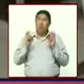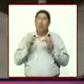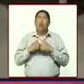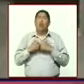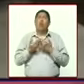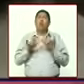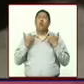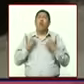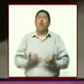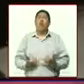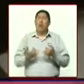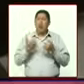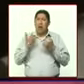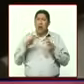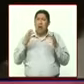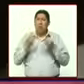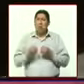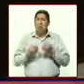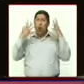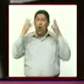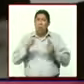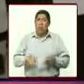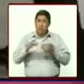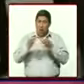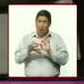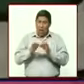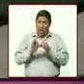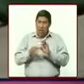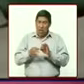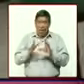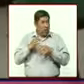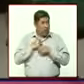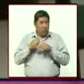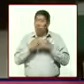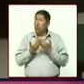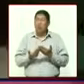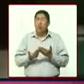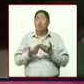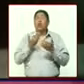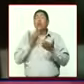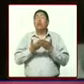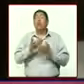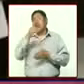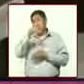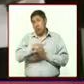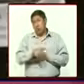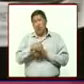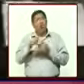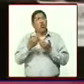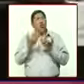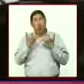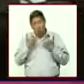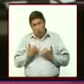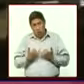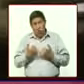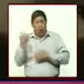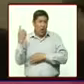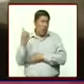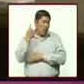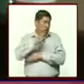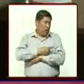la jornada hasta estas horas de la noche con la jefa de tecnologías del Ceresi. ¿Cómo está? Muy buenas noches. ¿Cómo califica la